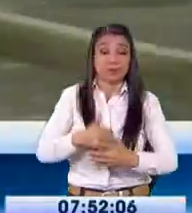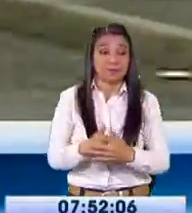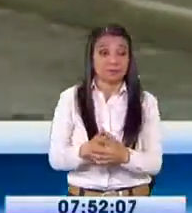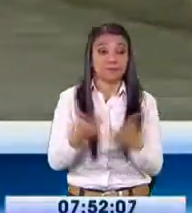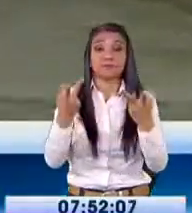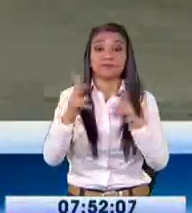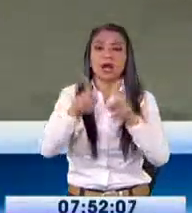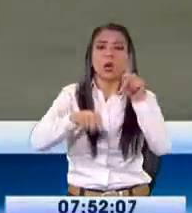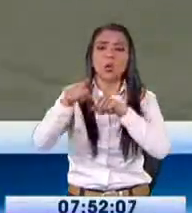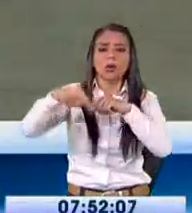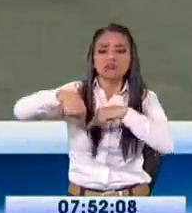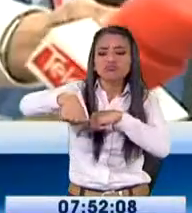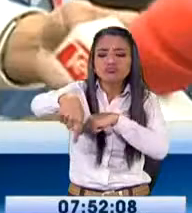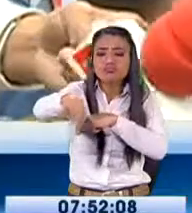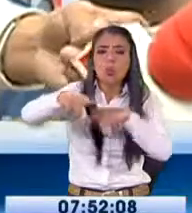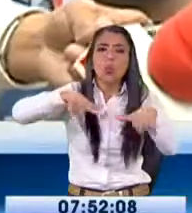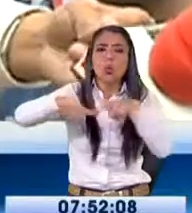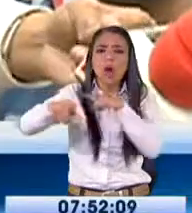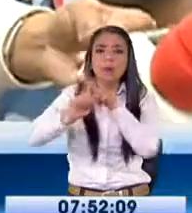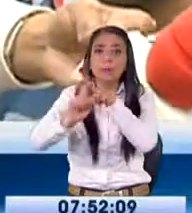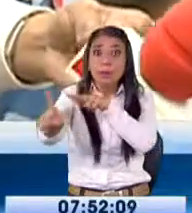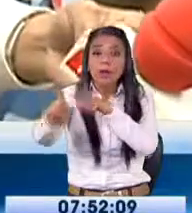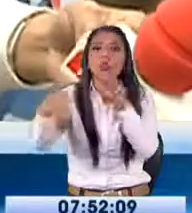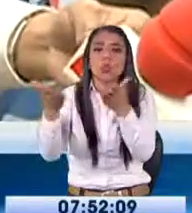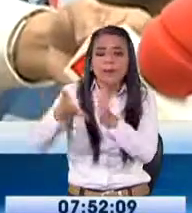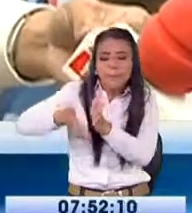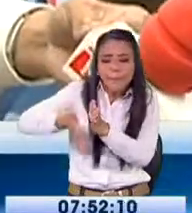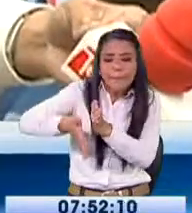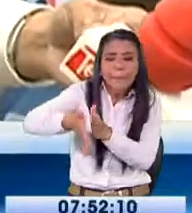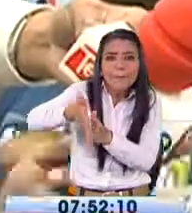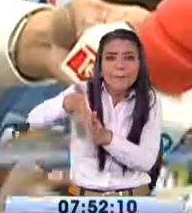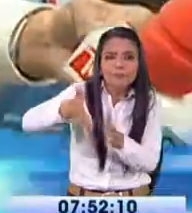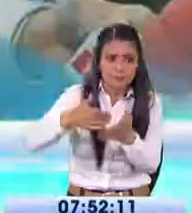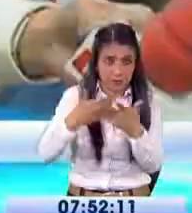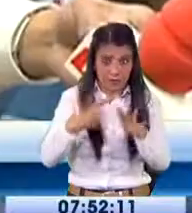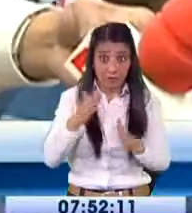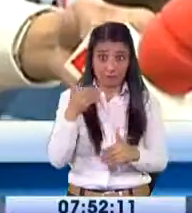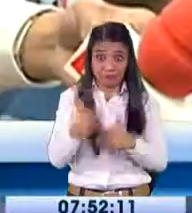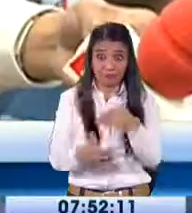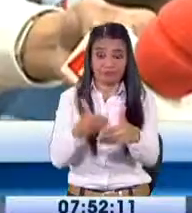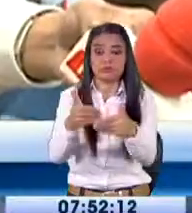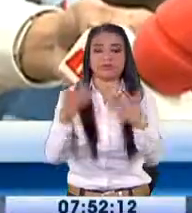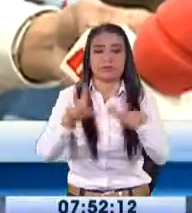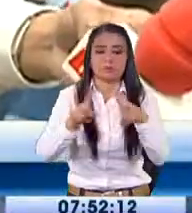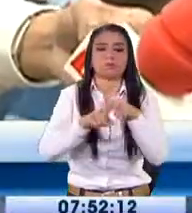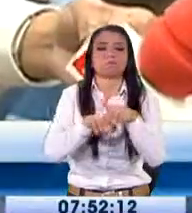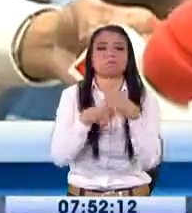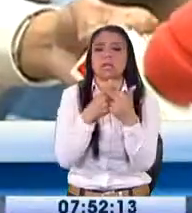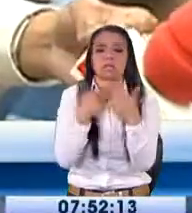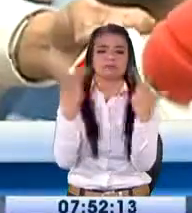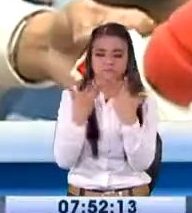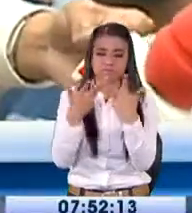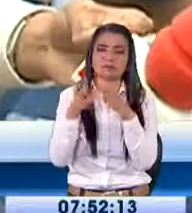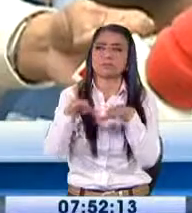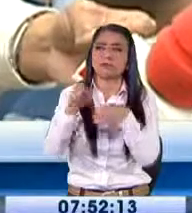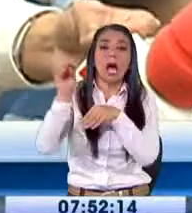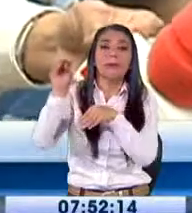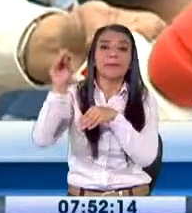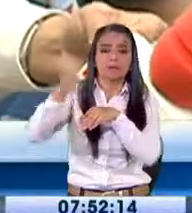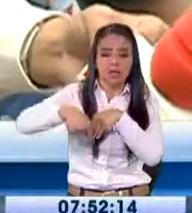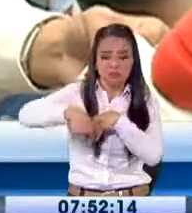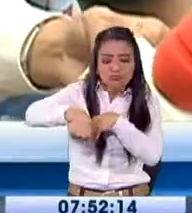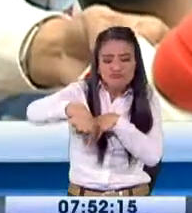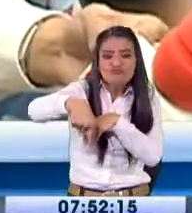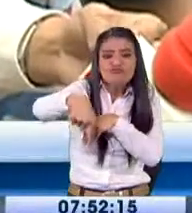señalización de rutas de evacuación. Hay un cronograma, justamente en estos días vamos a iniciar la colocación de señalización